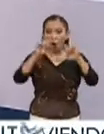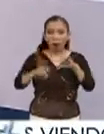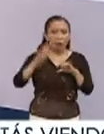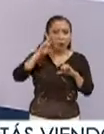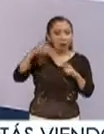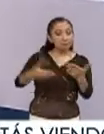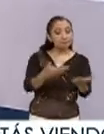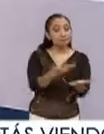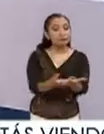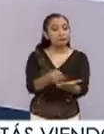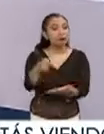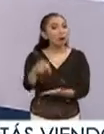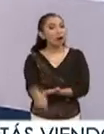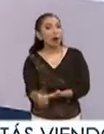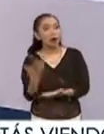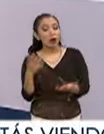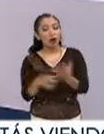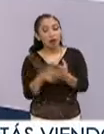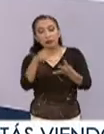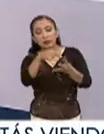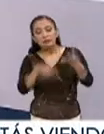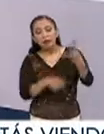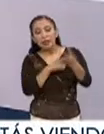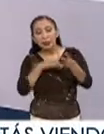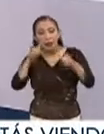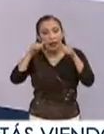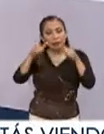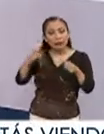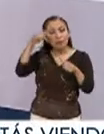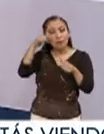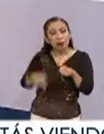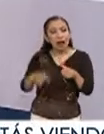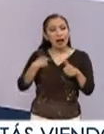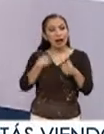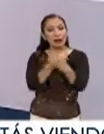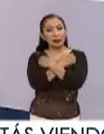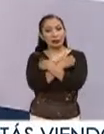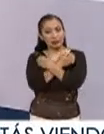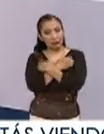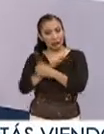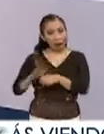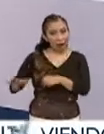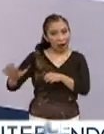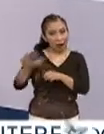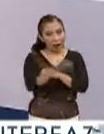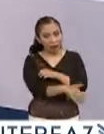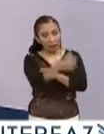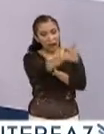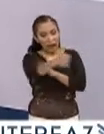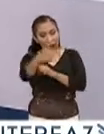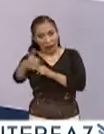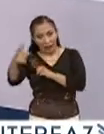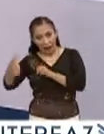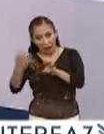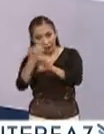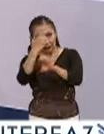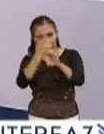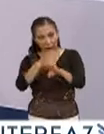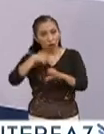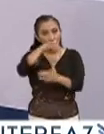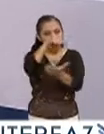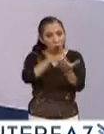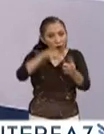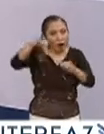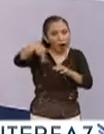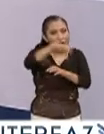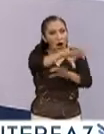poner sobre la mesa todos los elementos que deben de considerarse para que la educación en cada uno de los estados,